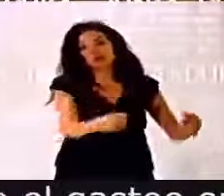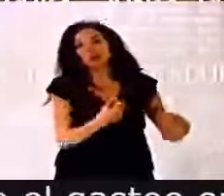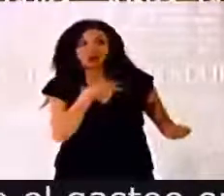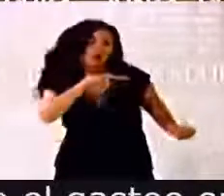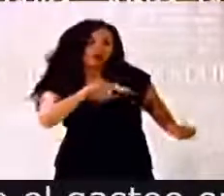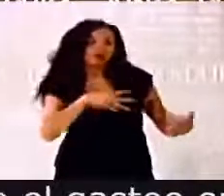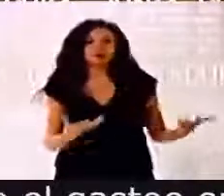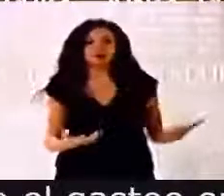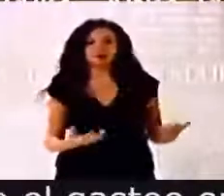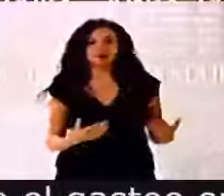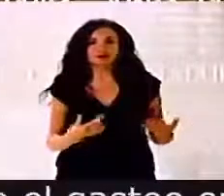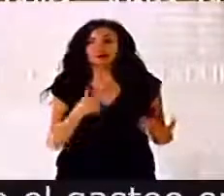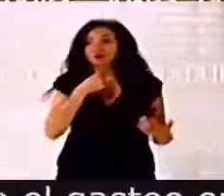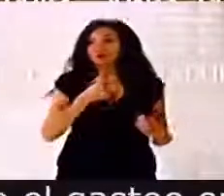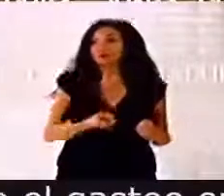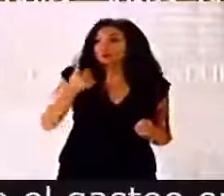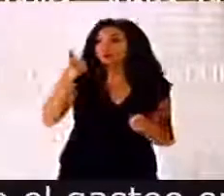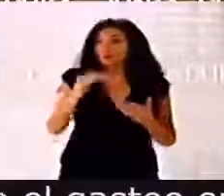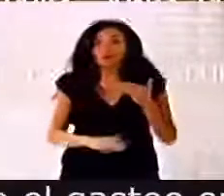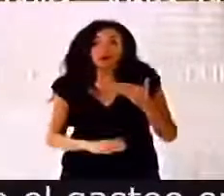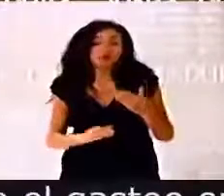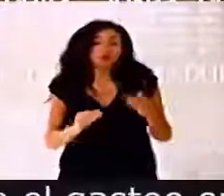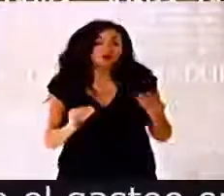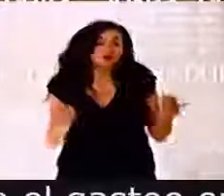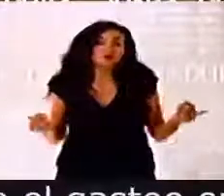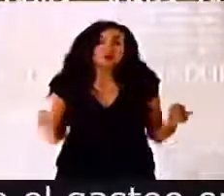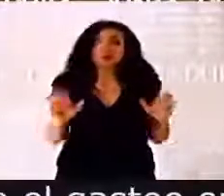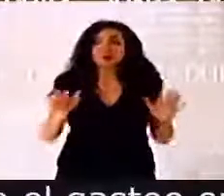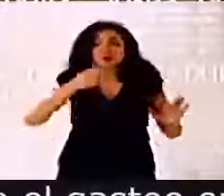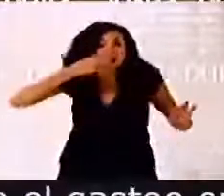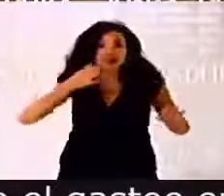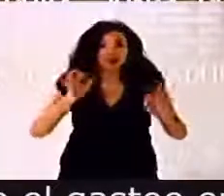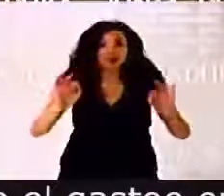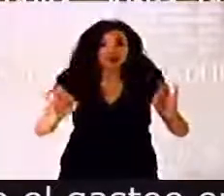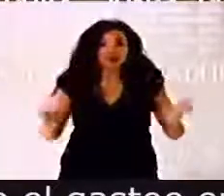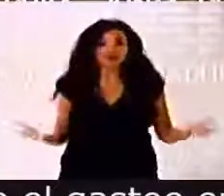puede gustar más o menos, puede desazonar más o menos, pero es la realidad.